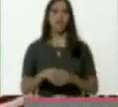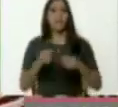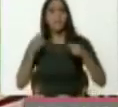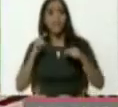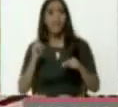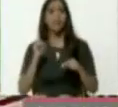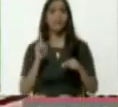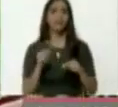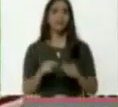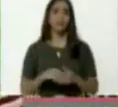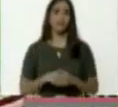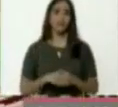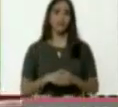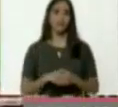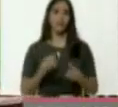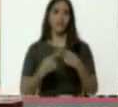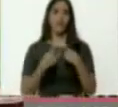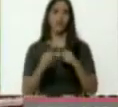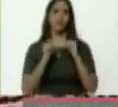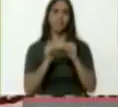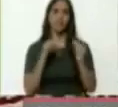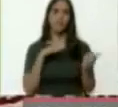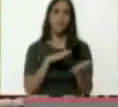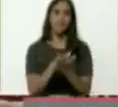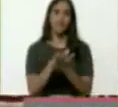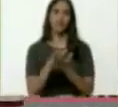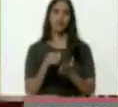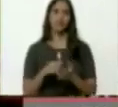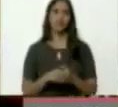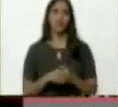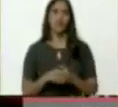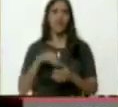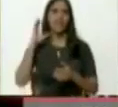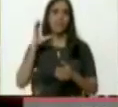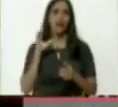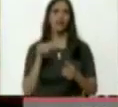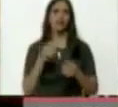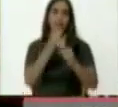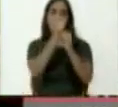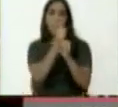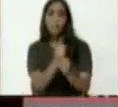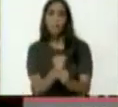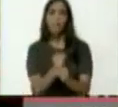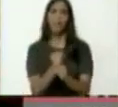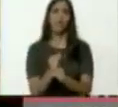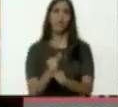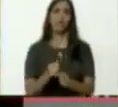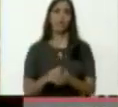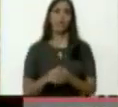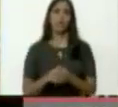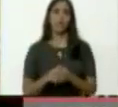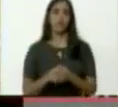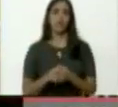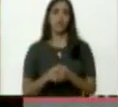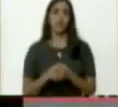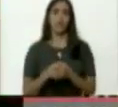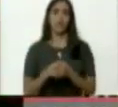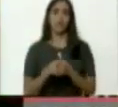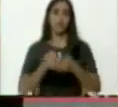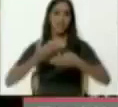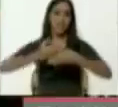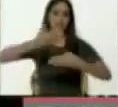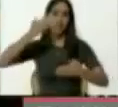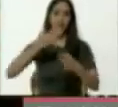tanto, las cosas siguen pasando. El país está a la espera de que se bueno, de que se destrabe el juego